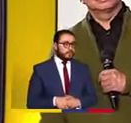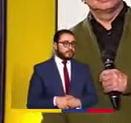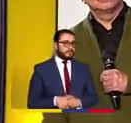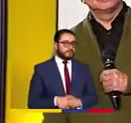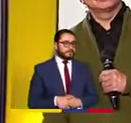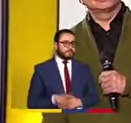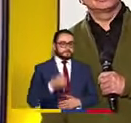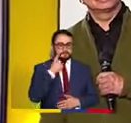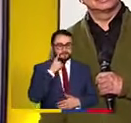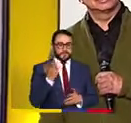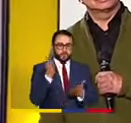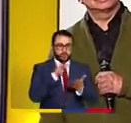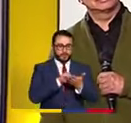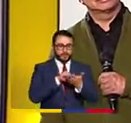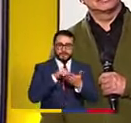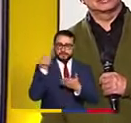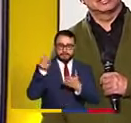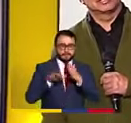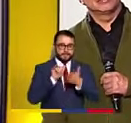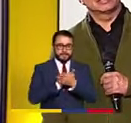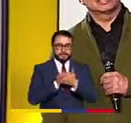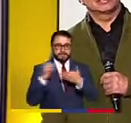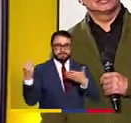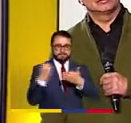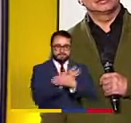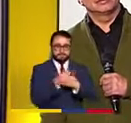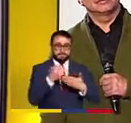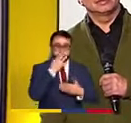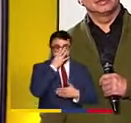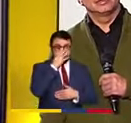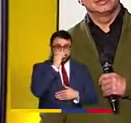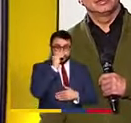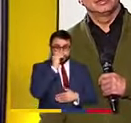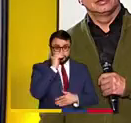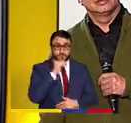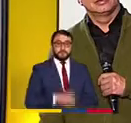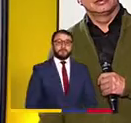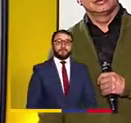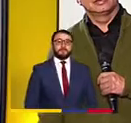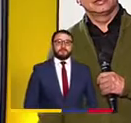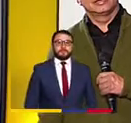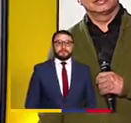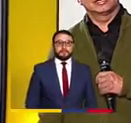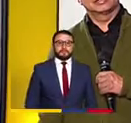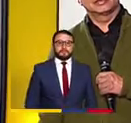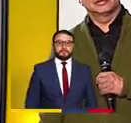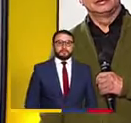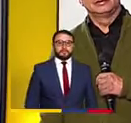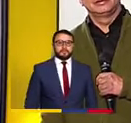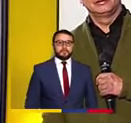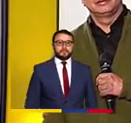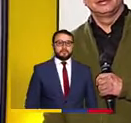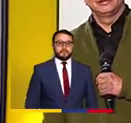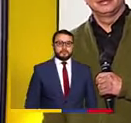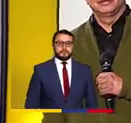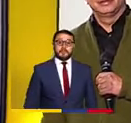A ver si volvemos. Entonces, mortalidad materna, ¿no? A ver el técnico,